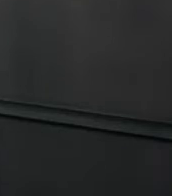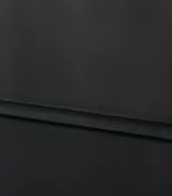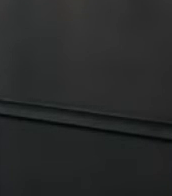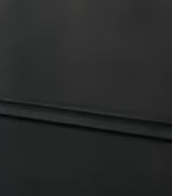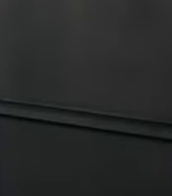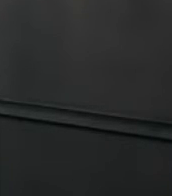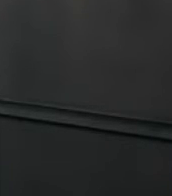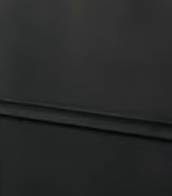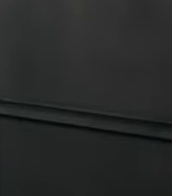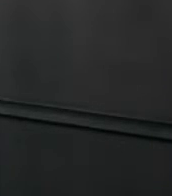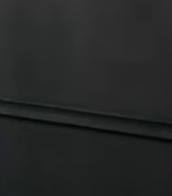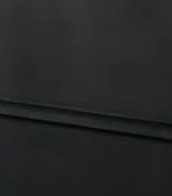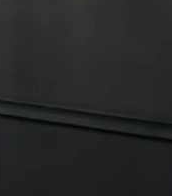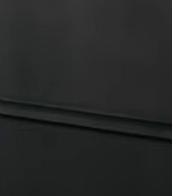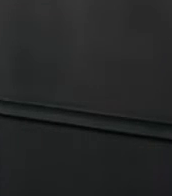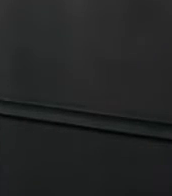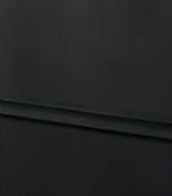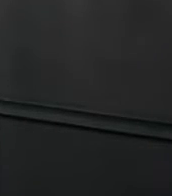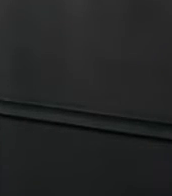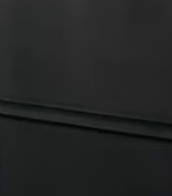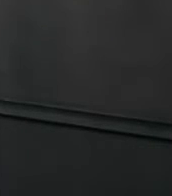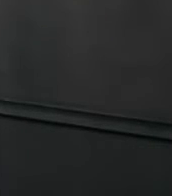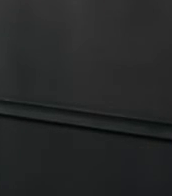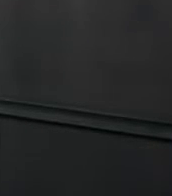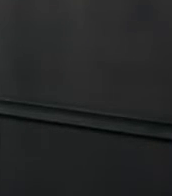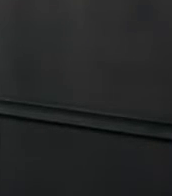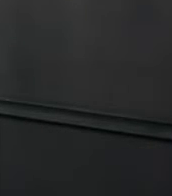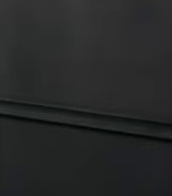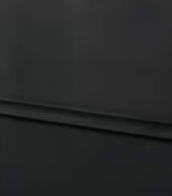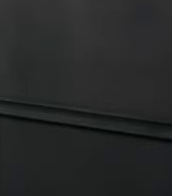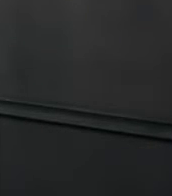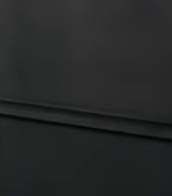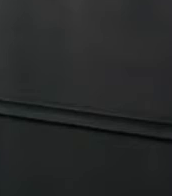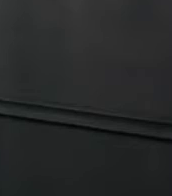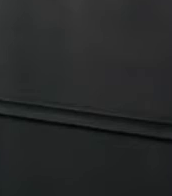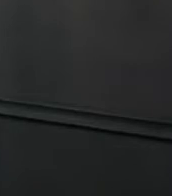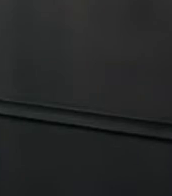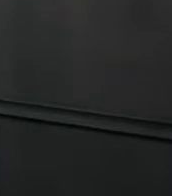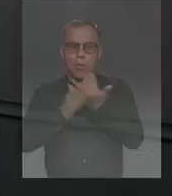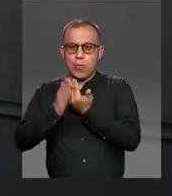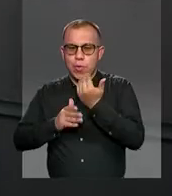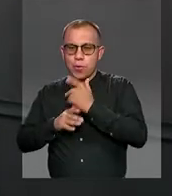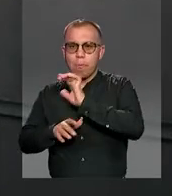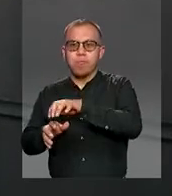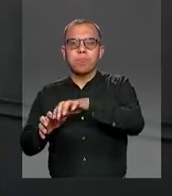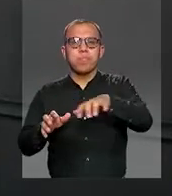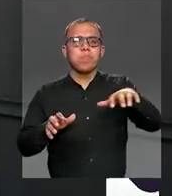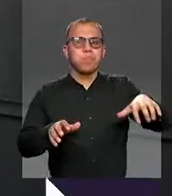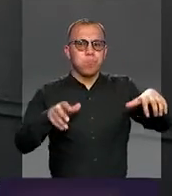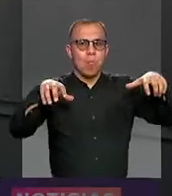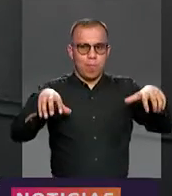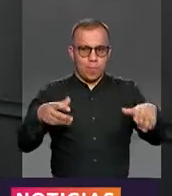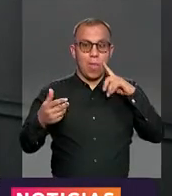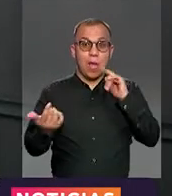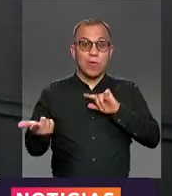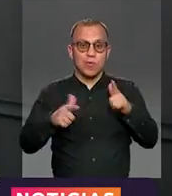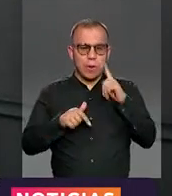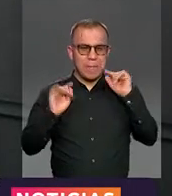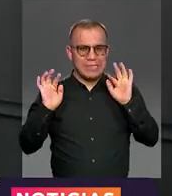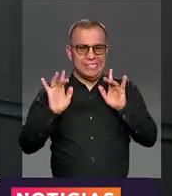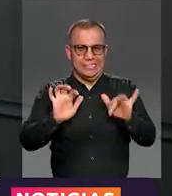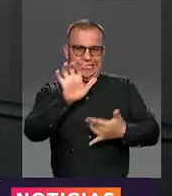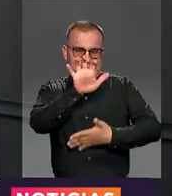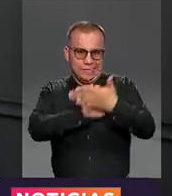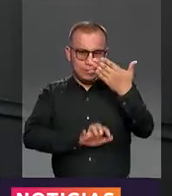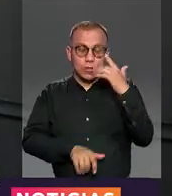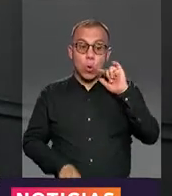Buenas tardes y bienvenidos a Noticias Capital. La Secretaría de Gobierno anunció la instalación de nuevos puestos de mando unificado para controlar aglomeraciones durante